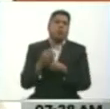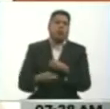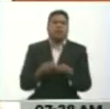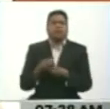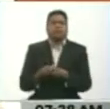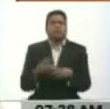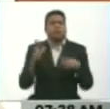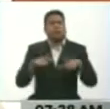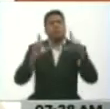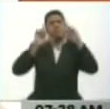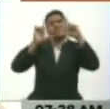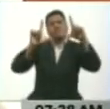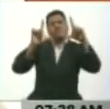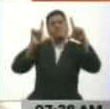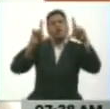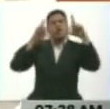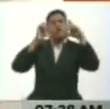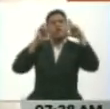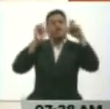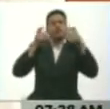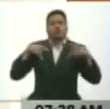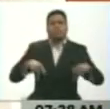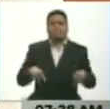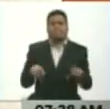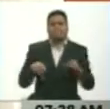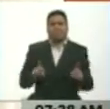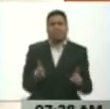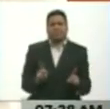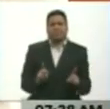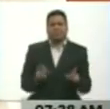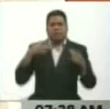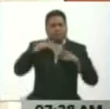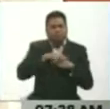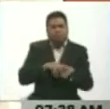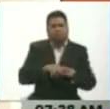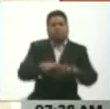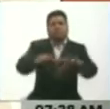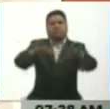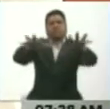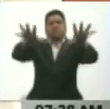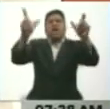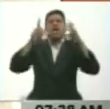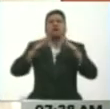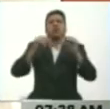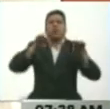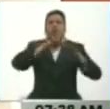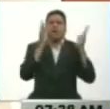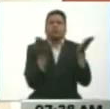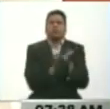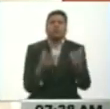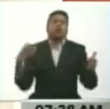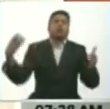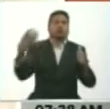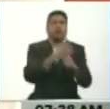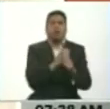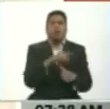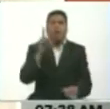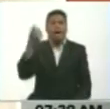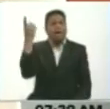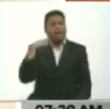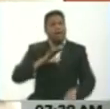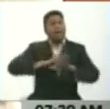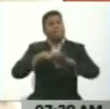esa fotografía que le permite desplegar por el mundo esa campaña. Eso fue lo que no lograron ayer. Porque